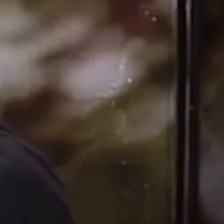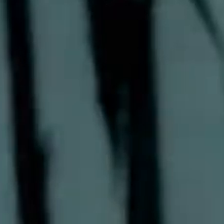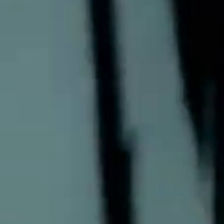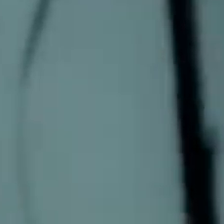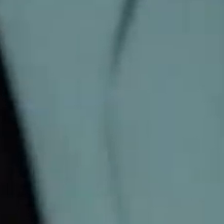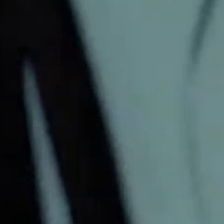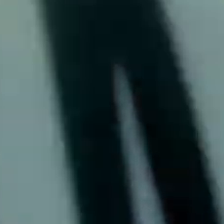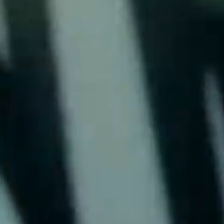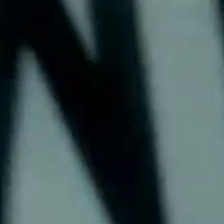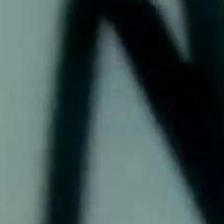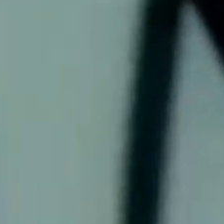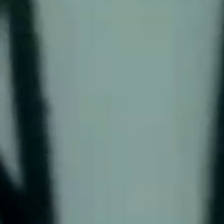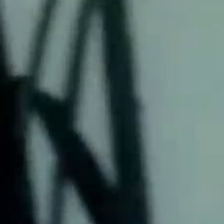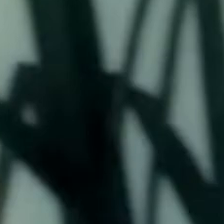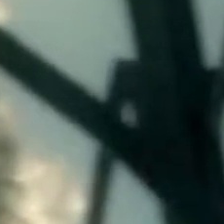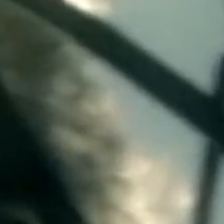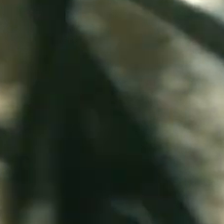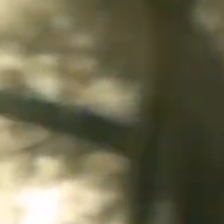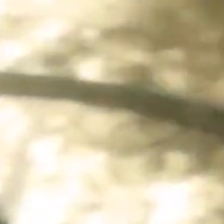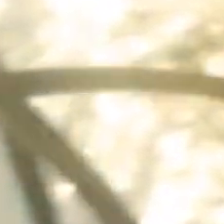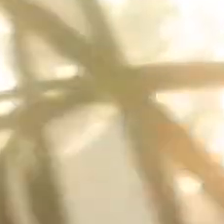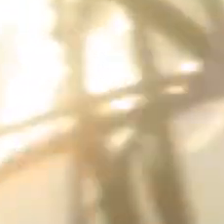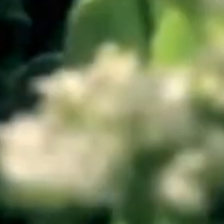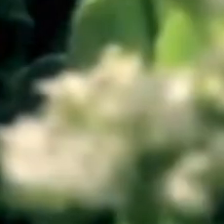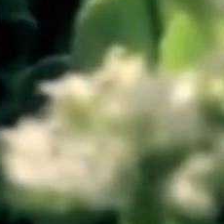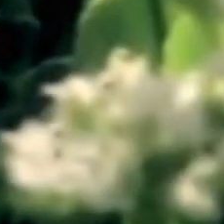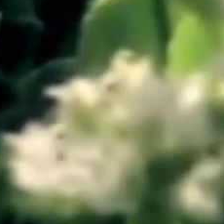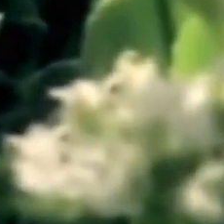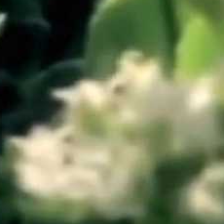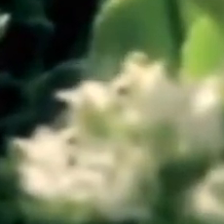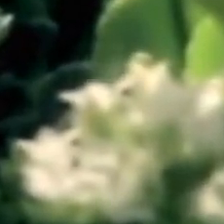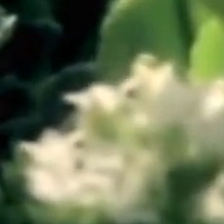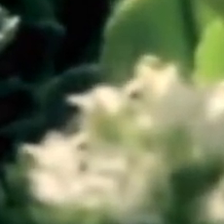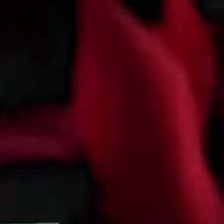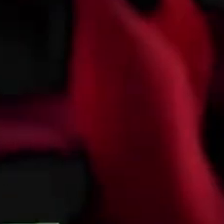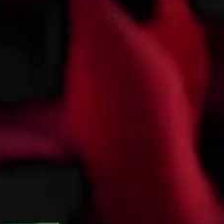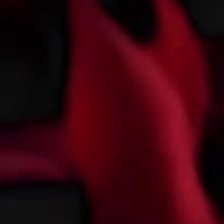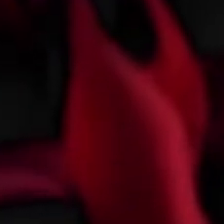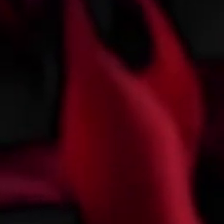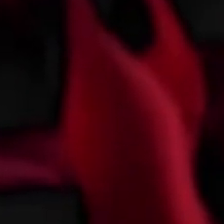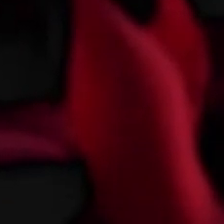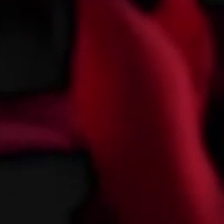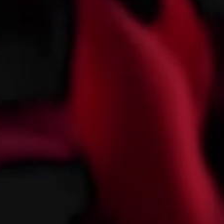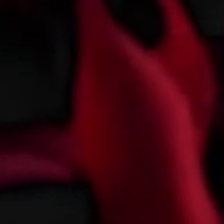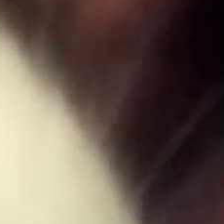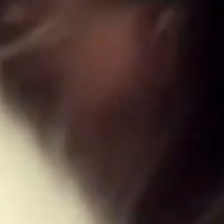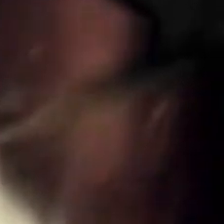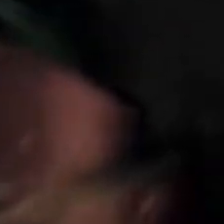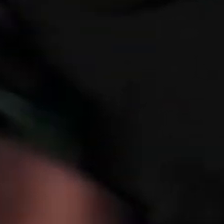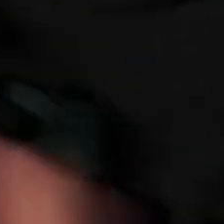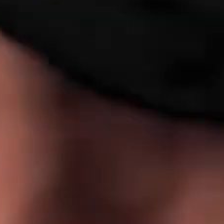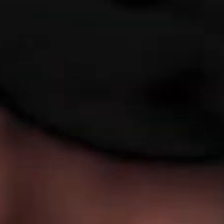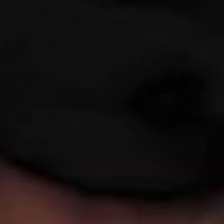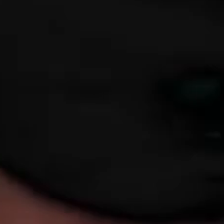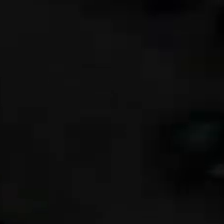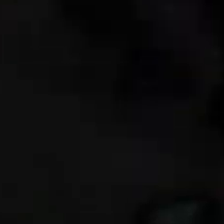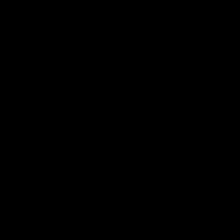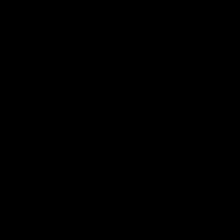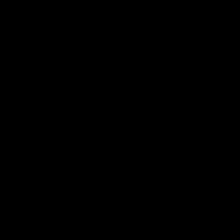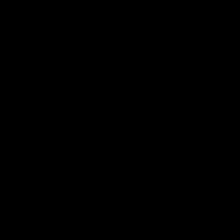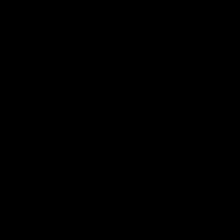transformación. Código Verde, los domingos a mediodía, aquí en 13. Costa Rica